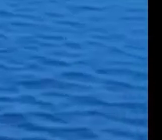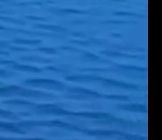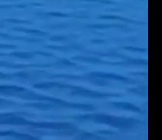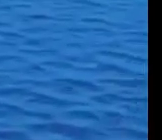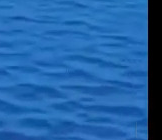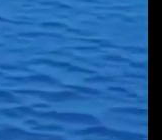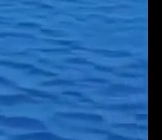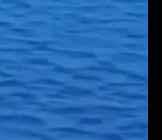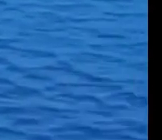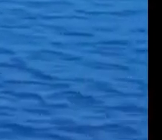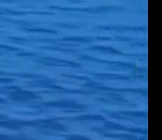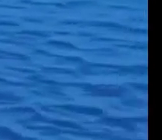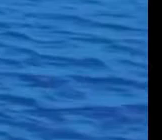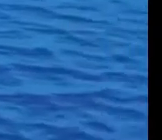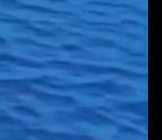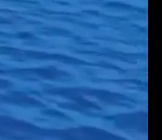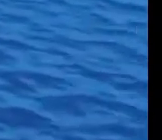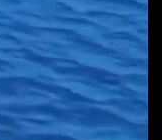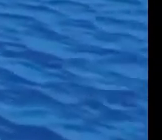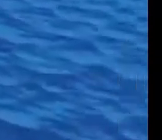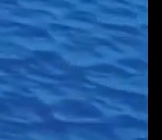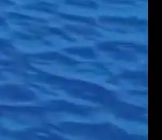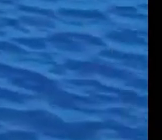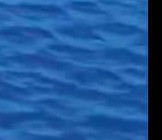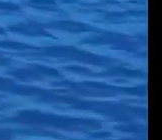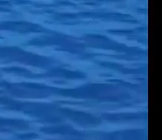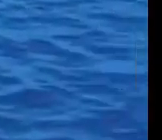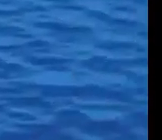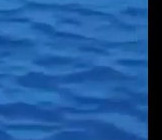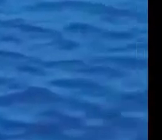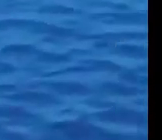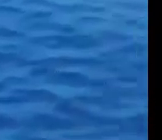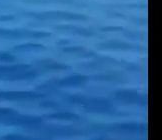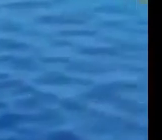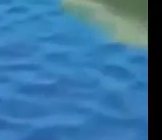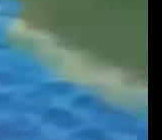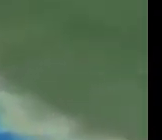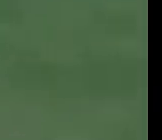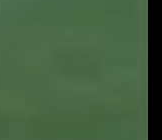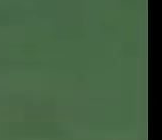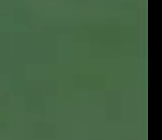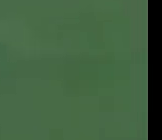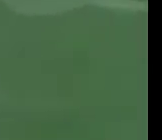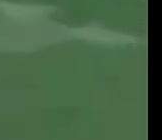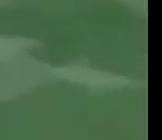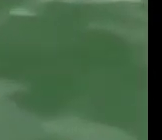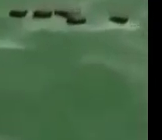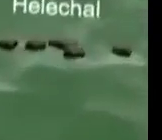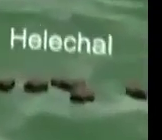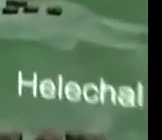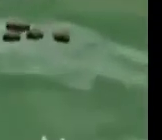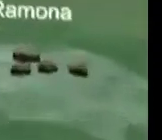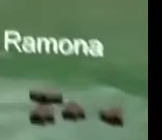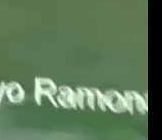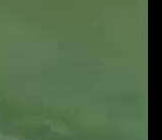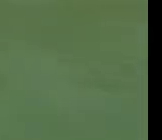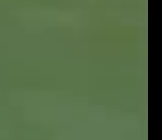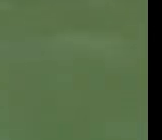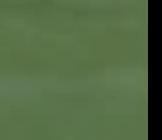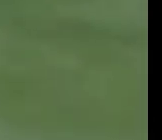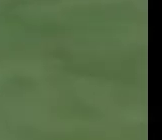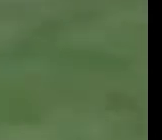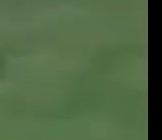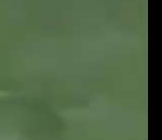que avanzan sobre Playa Girón. Ambos son derribados. Otro B-26 se dirige hacia el Central